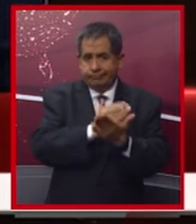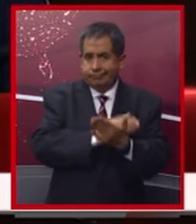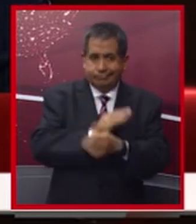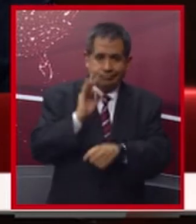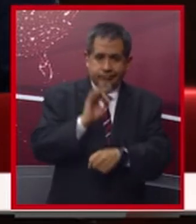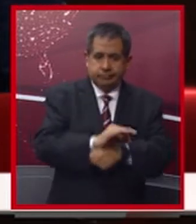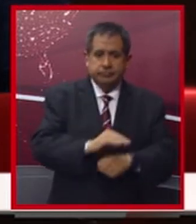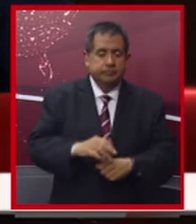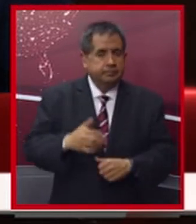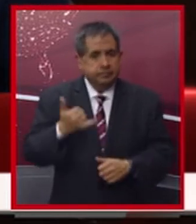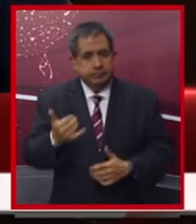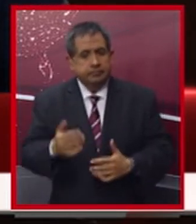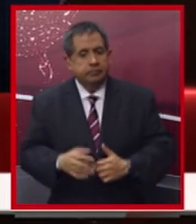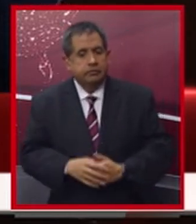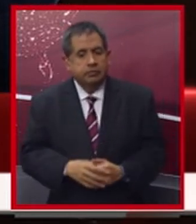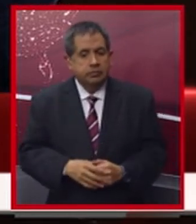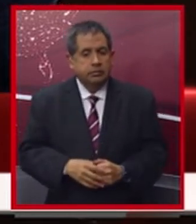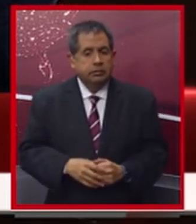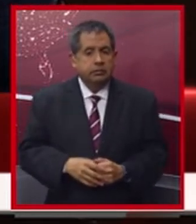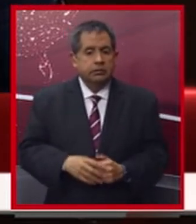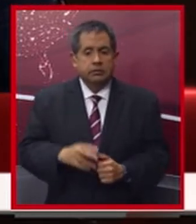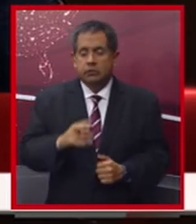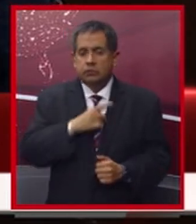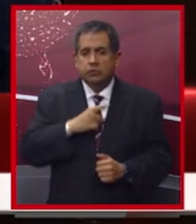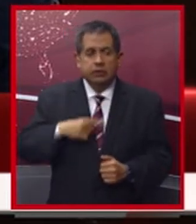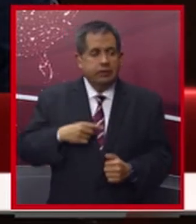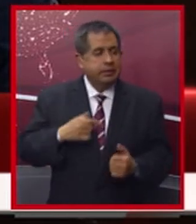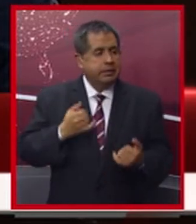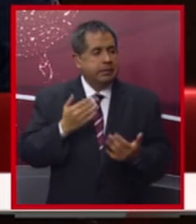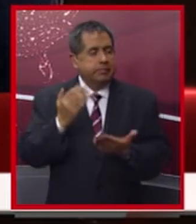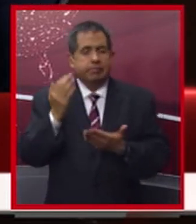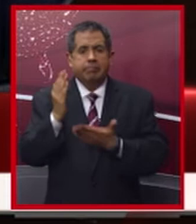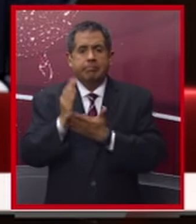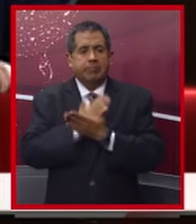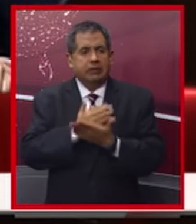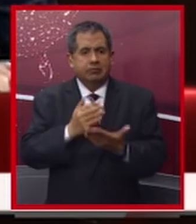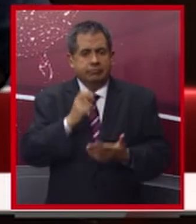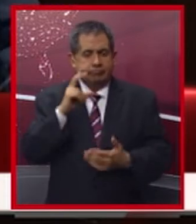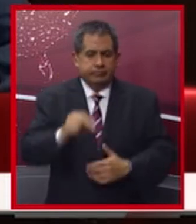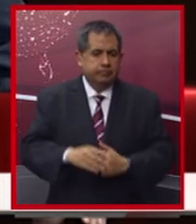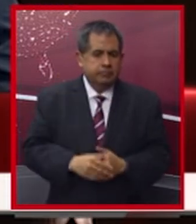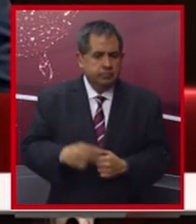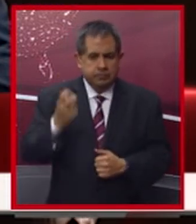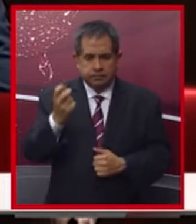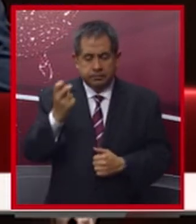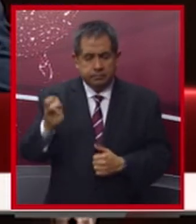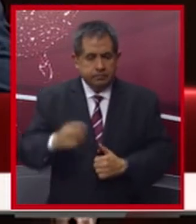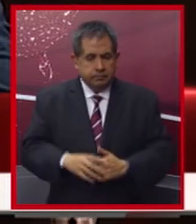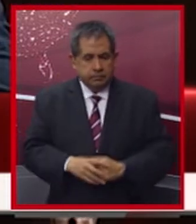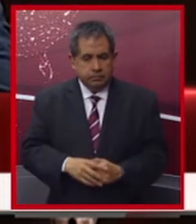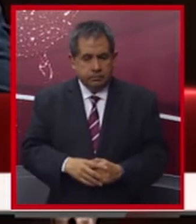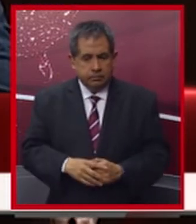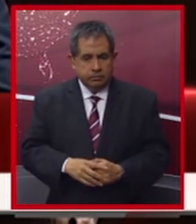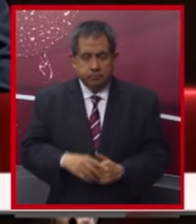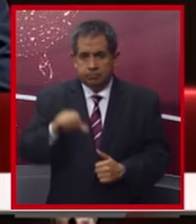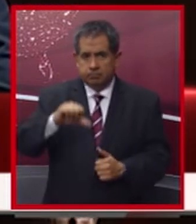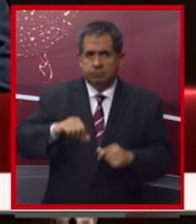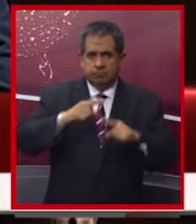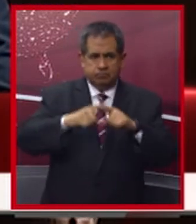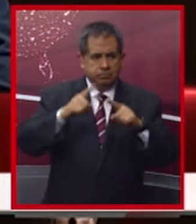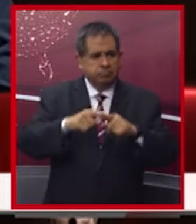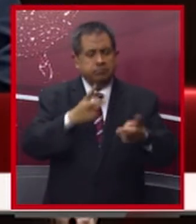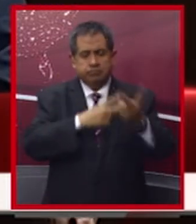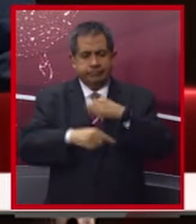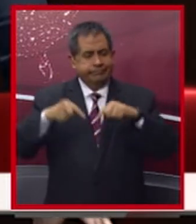y jamás se tienen que adelgazar. Por eso, hoy asistimos a